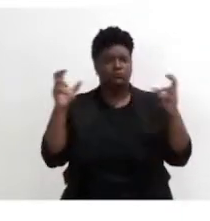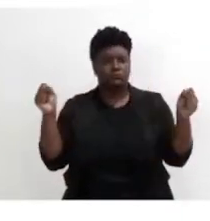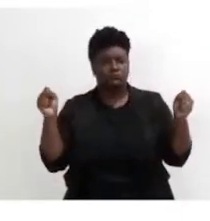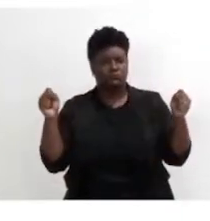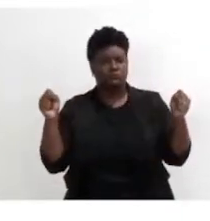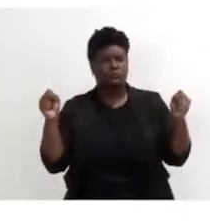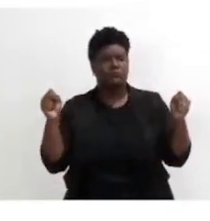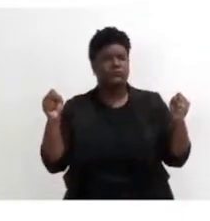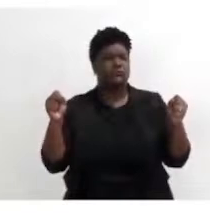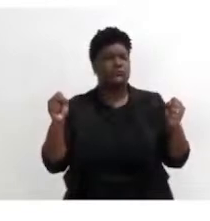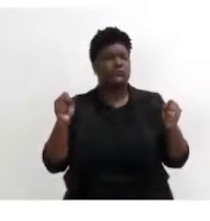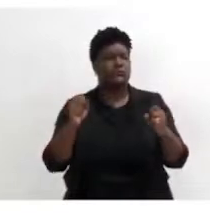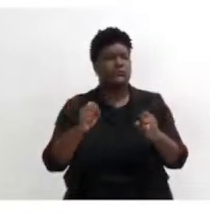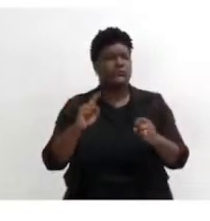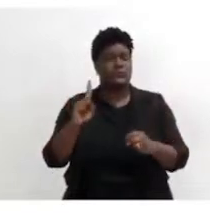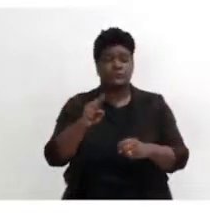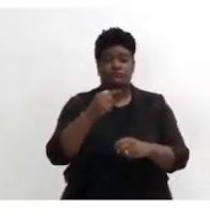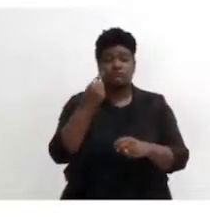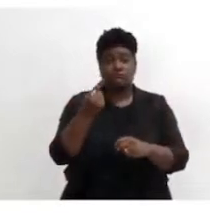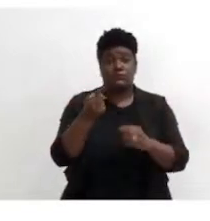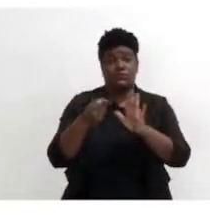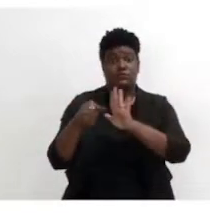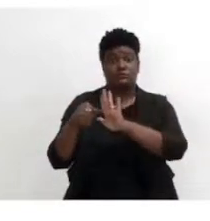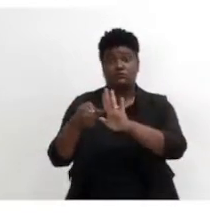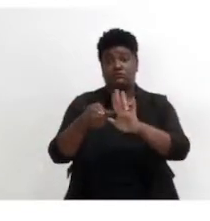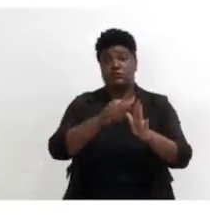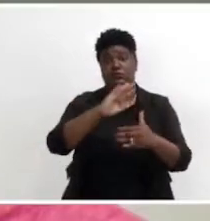se presenta en toda América Latina.